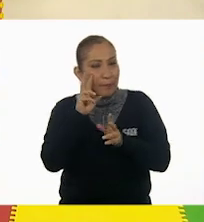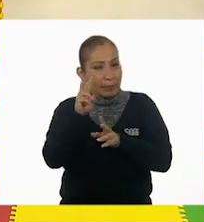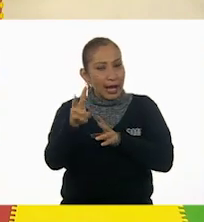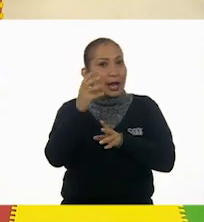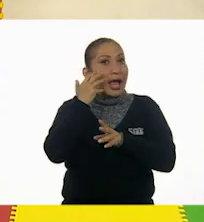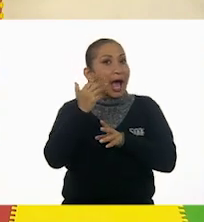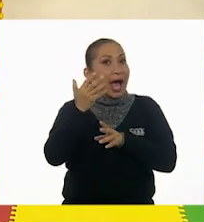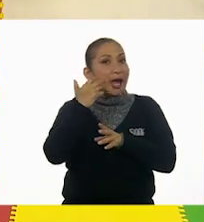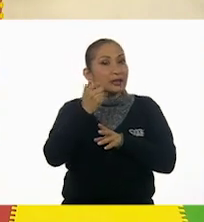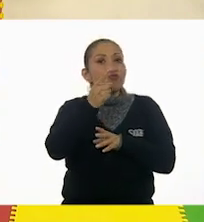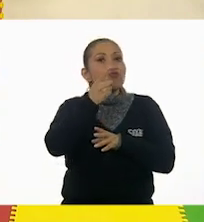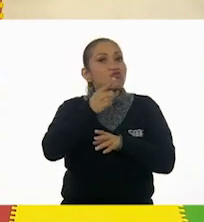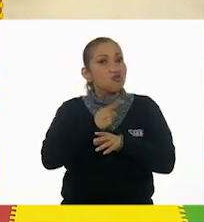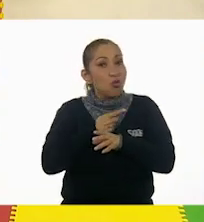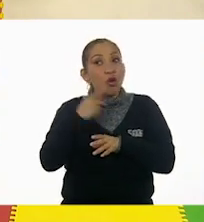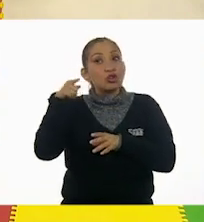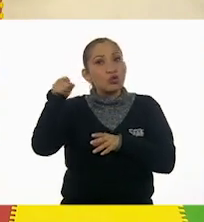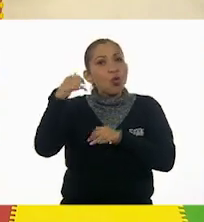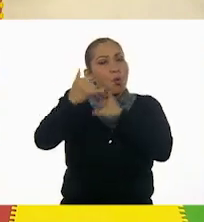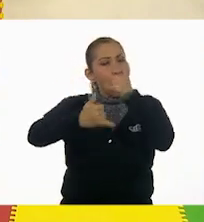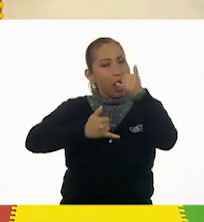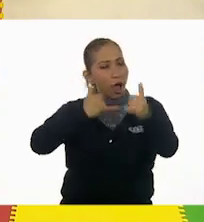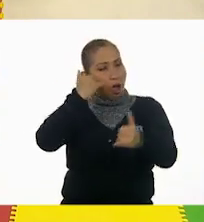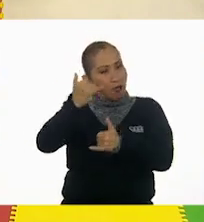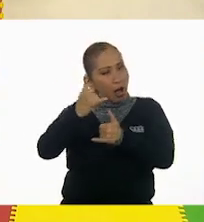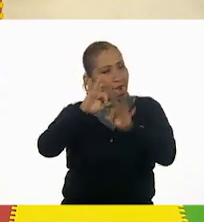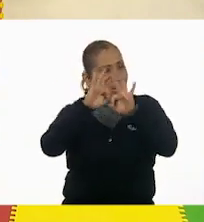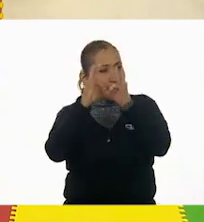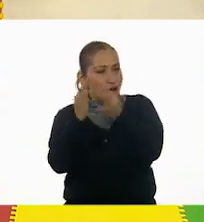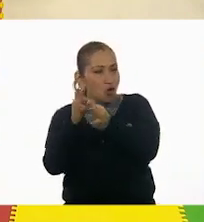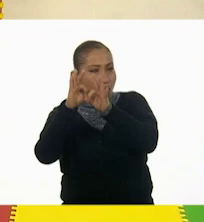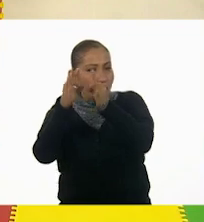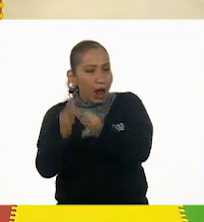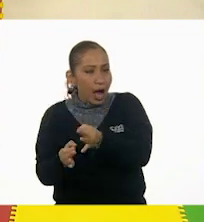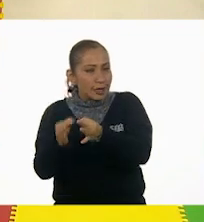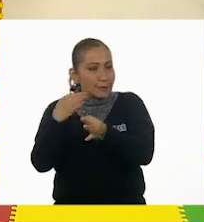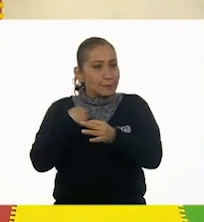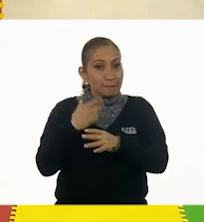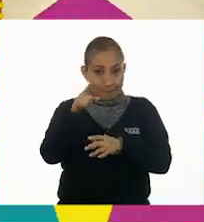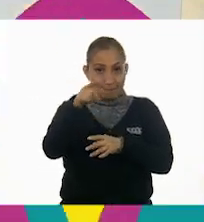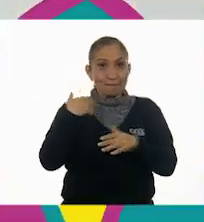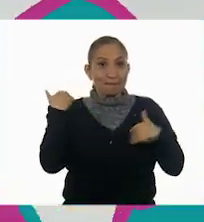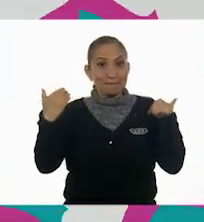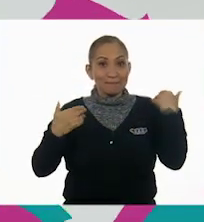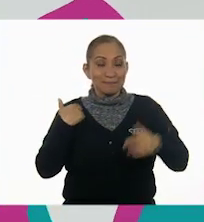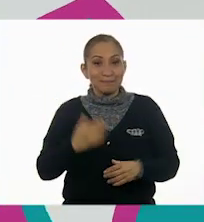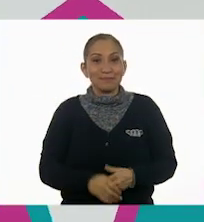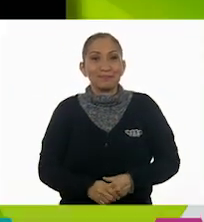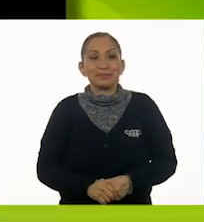ver al gato que nos comparte sus juegos con las figuras geométricas. ¡Disfrútenlo!